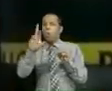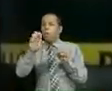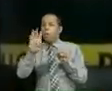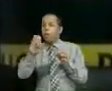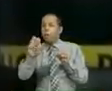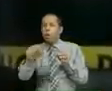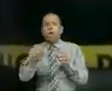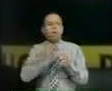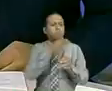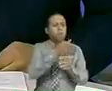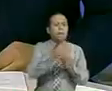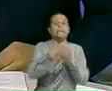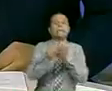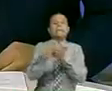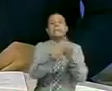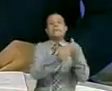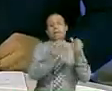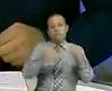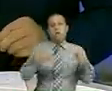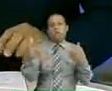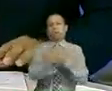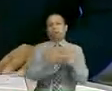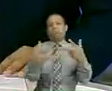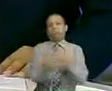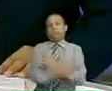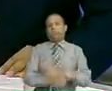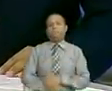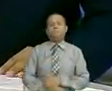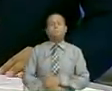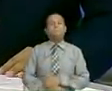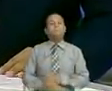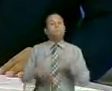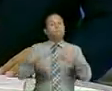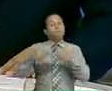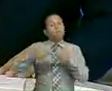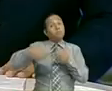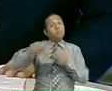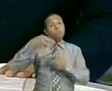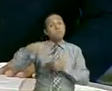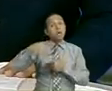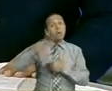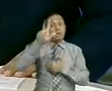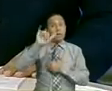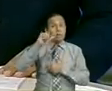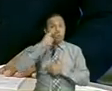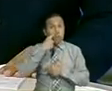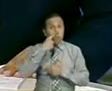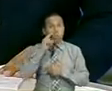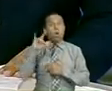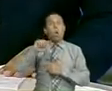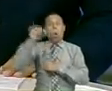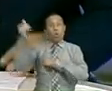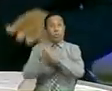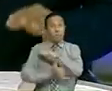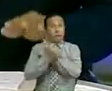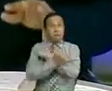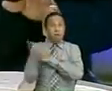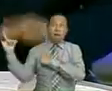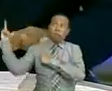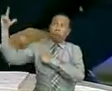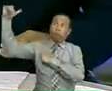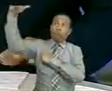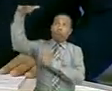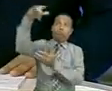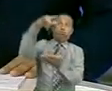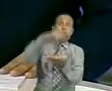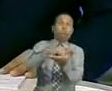Odette Camacho. Desde este miércoles 13 de junio arribarán vuelos internacionales a la ciudad de Guayaquil, pese a que desde este